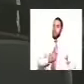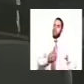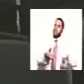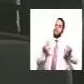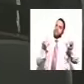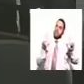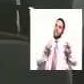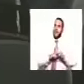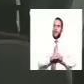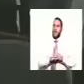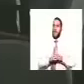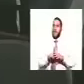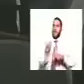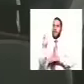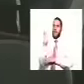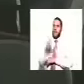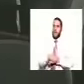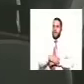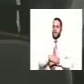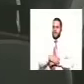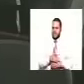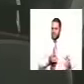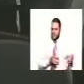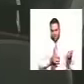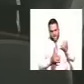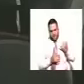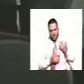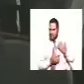le hacen unas llamadas y lo informan mal.